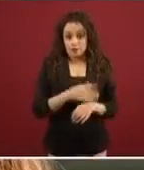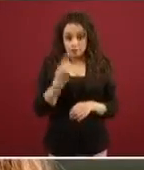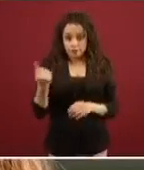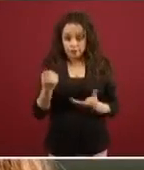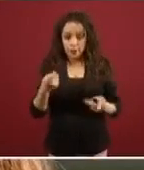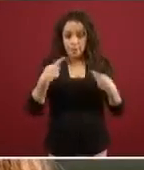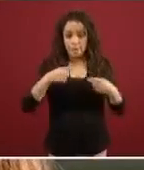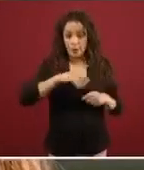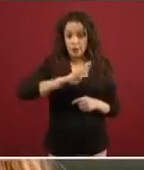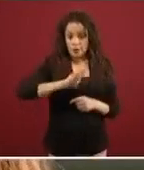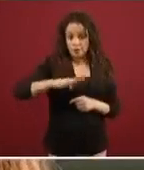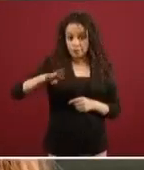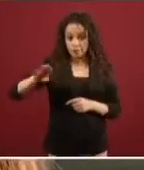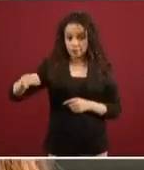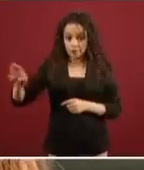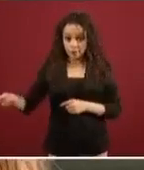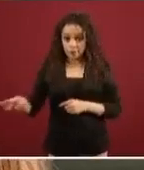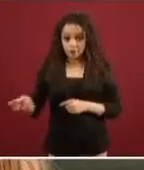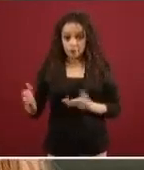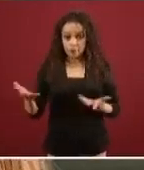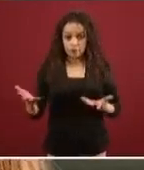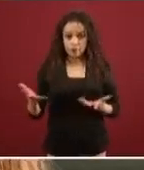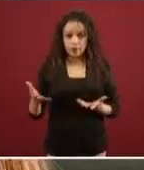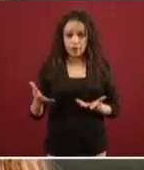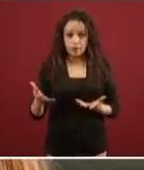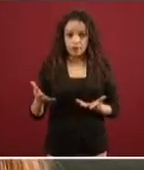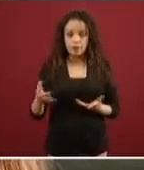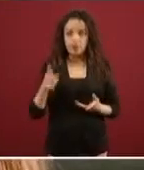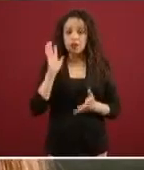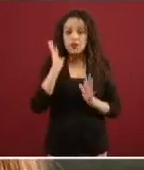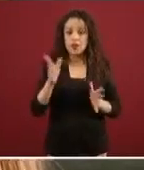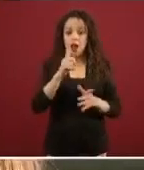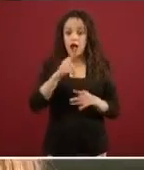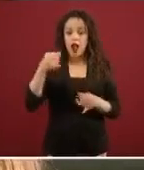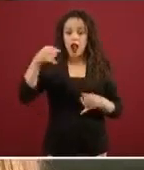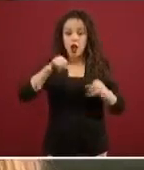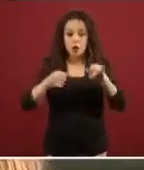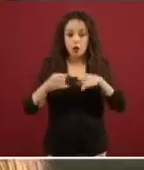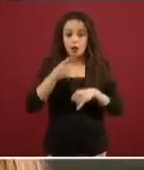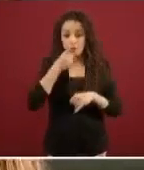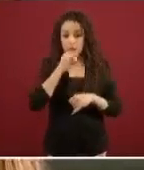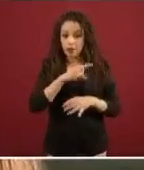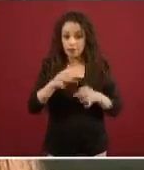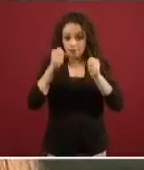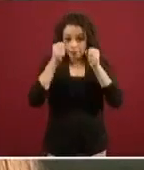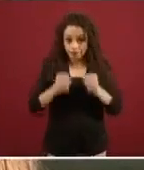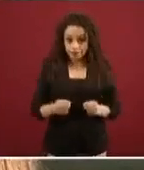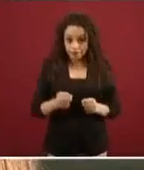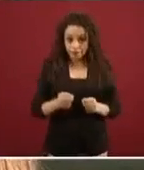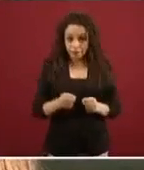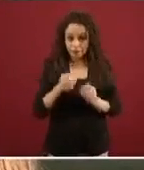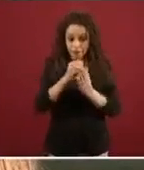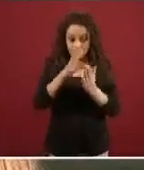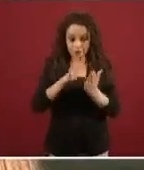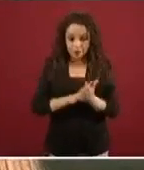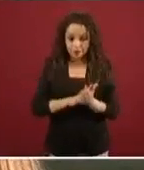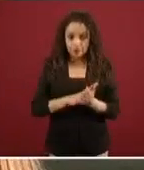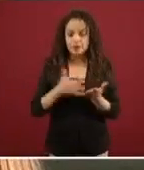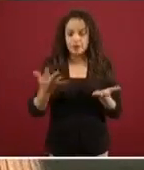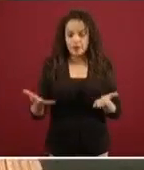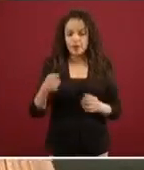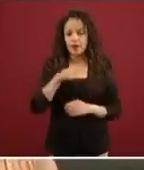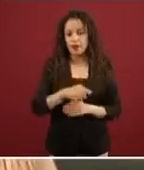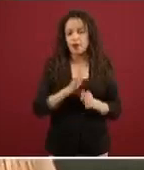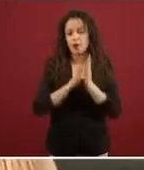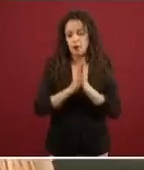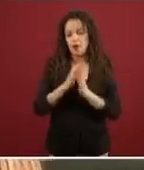decesos que tienen que estar confirmados por laboratorio, ¿no es cierto? Si usted nos pudiese, o el doctor Alomía nos pudiesen precisar cómo